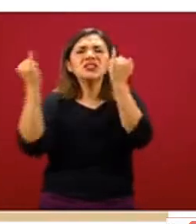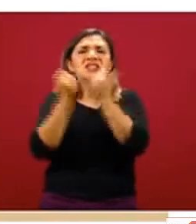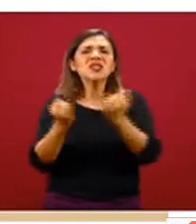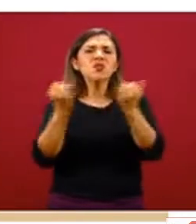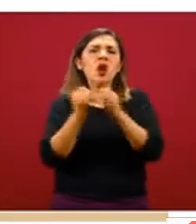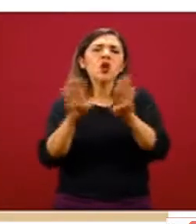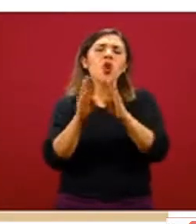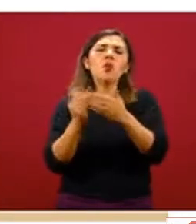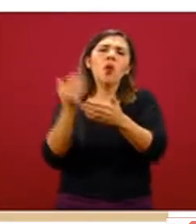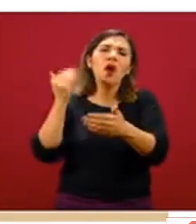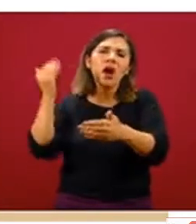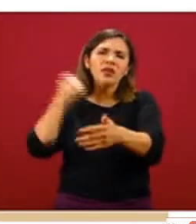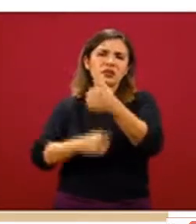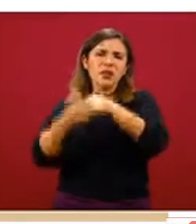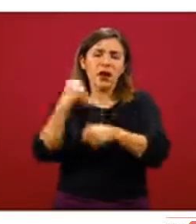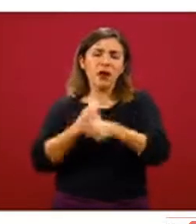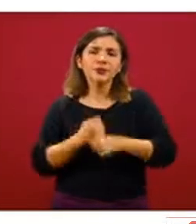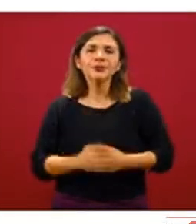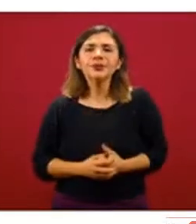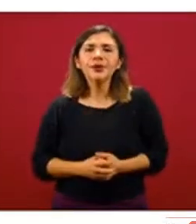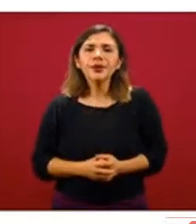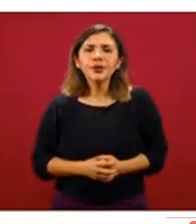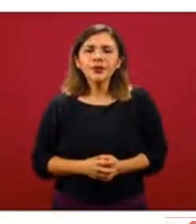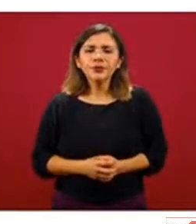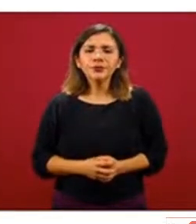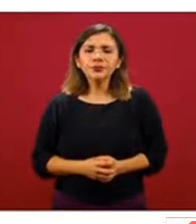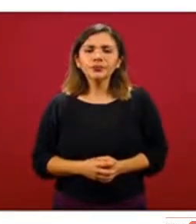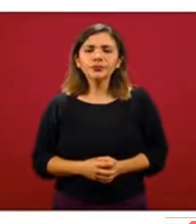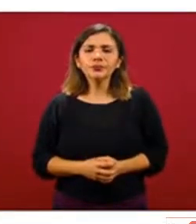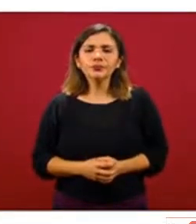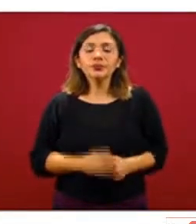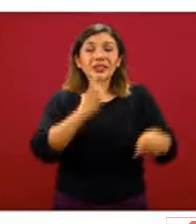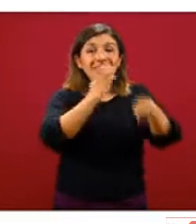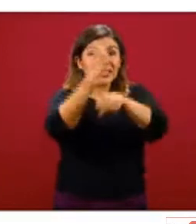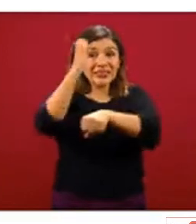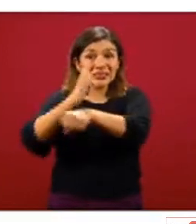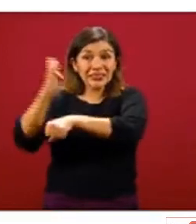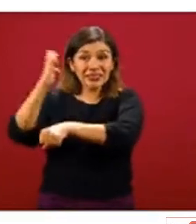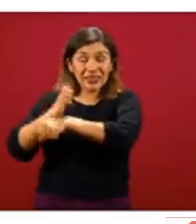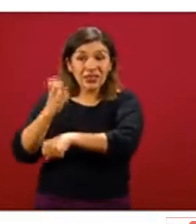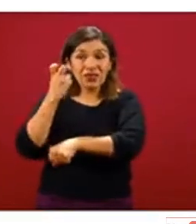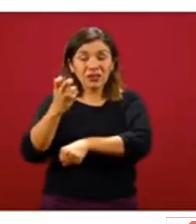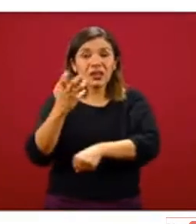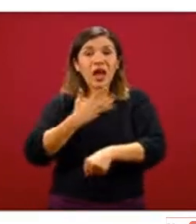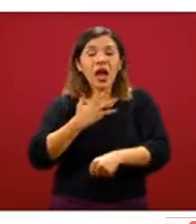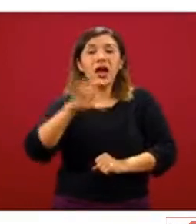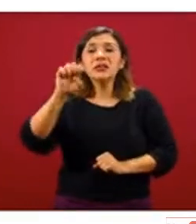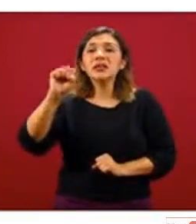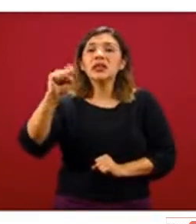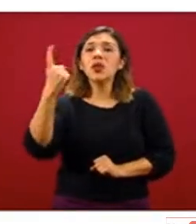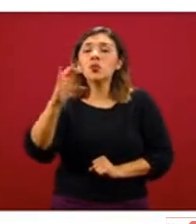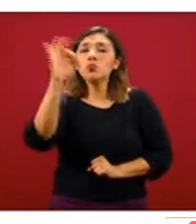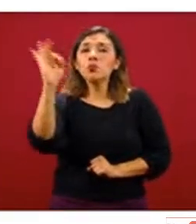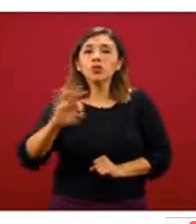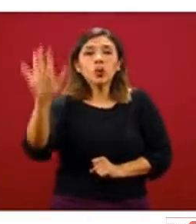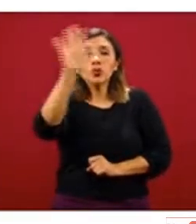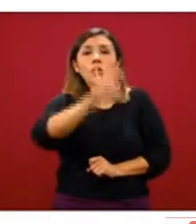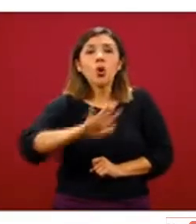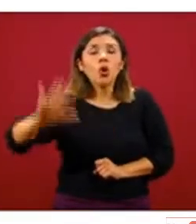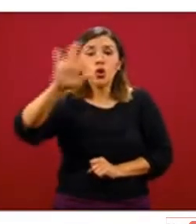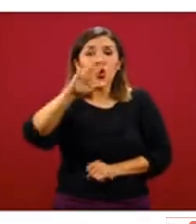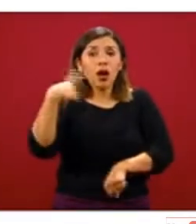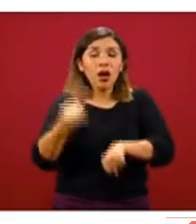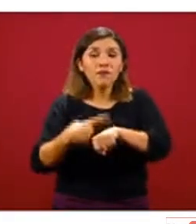años previos. La siguiente. Y los estados ahorita que explican el 61% de todos los casos que tenemos ahora